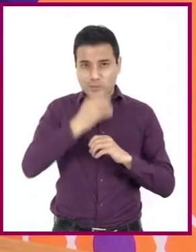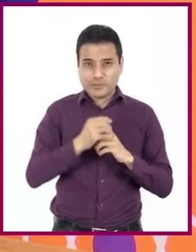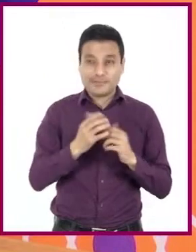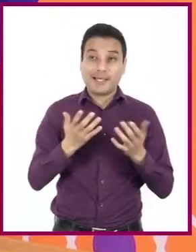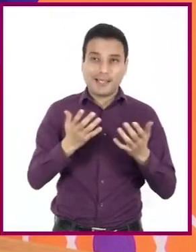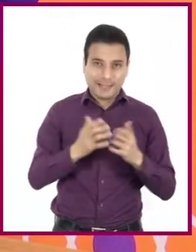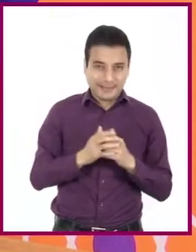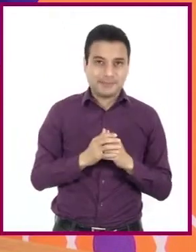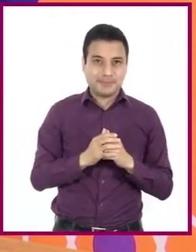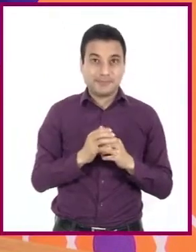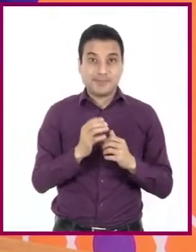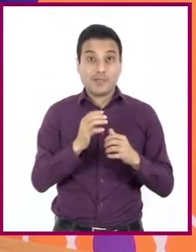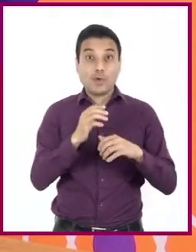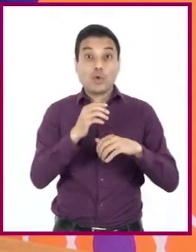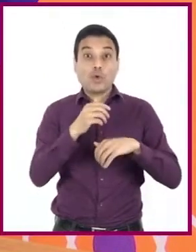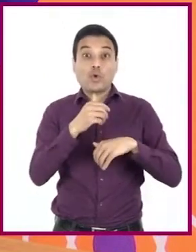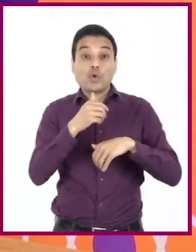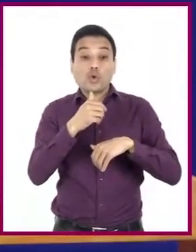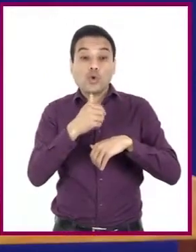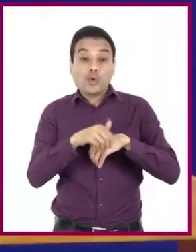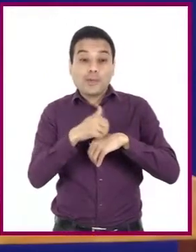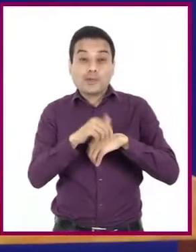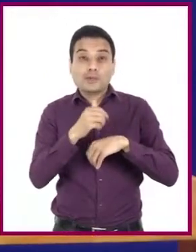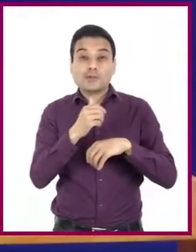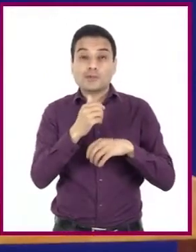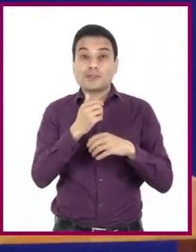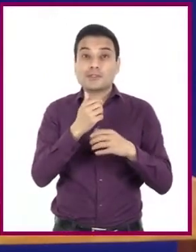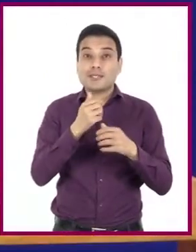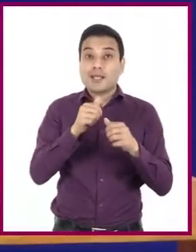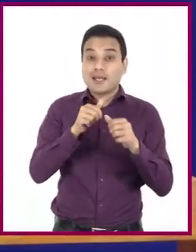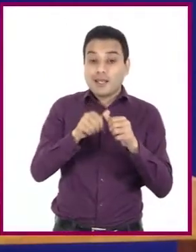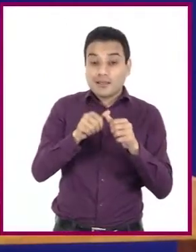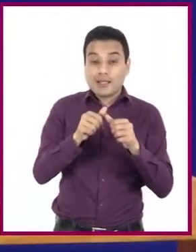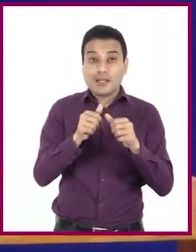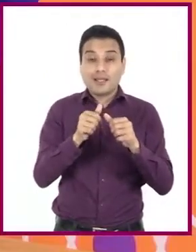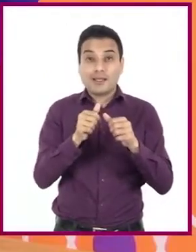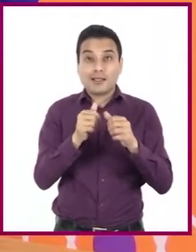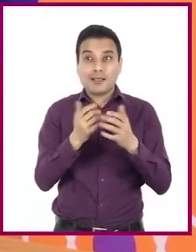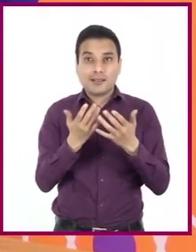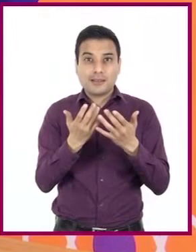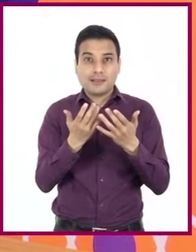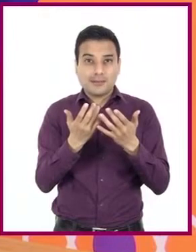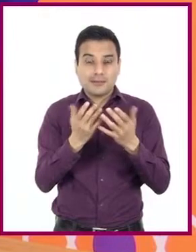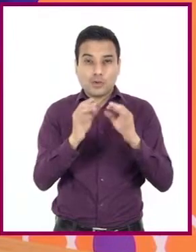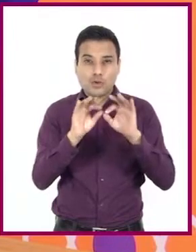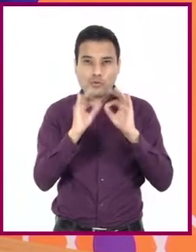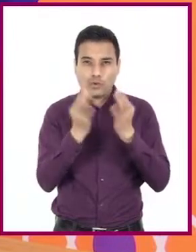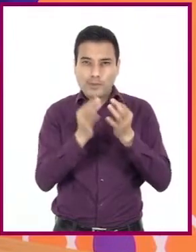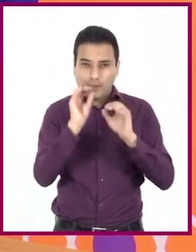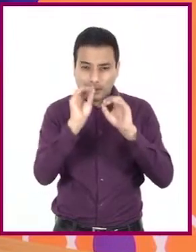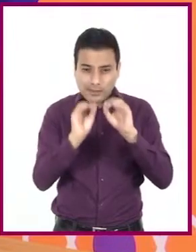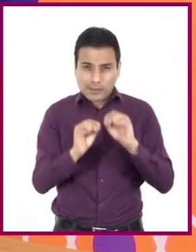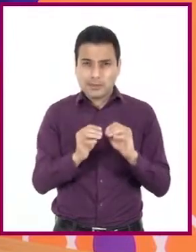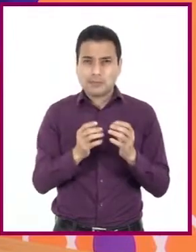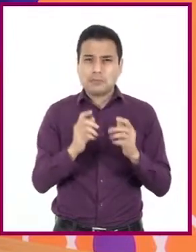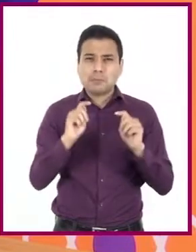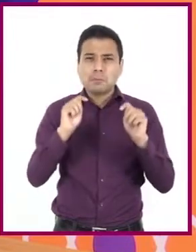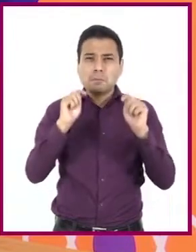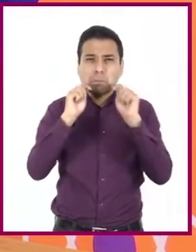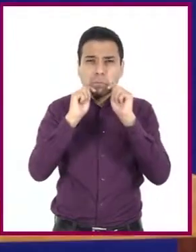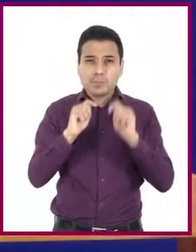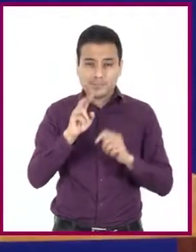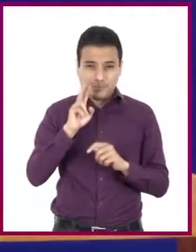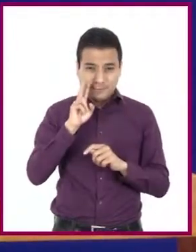la forma de los números que imaginaste y las palabras no interfirieron en tu atención de lectura